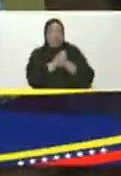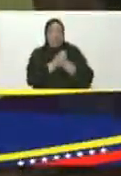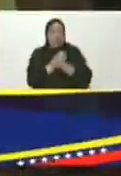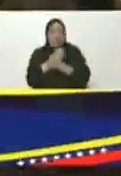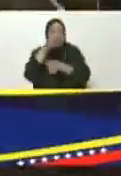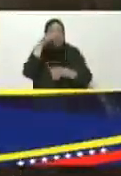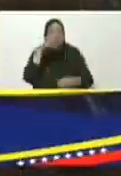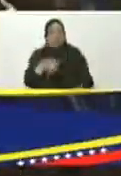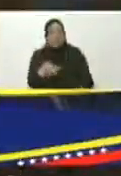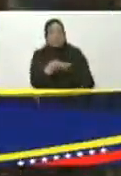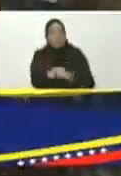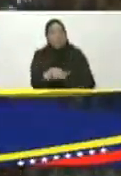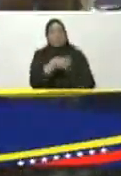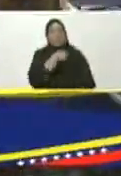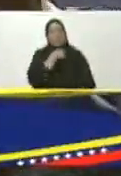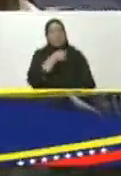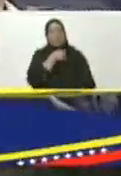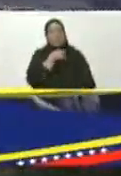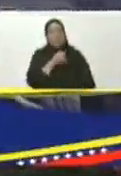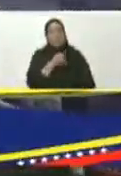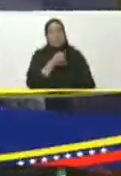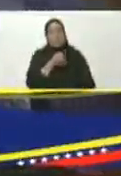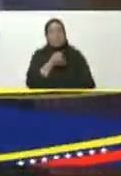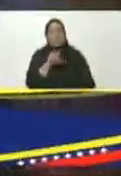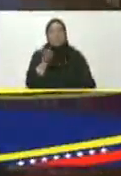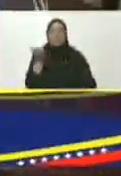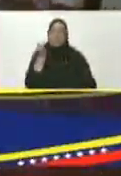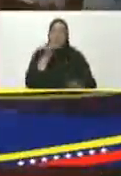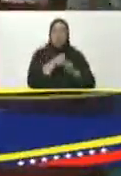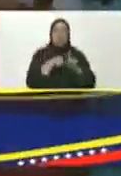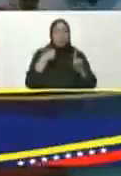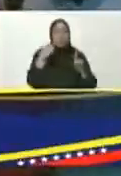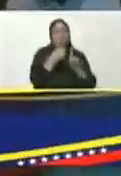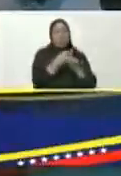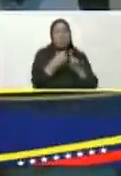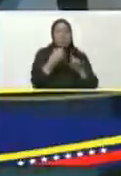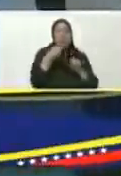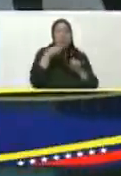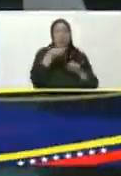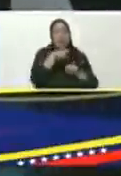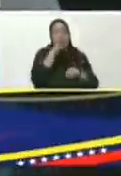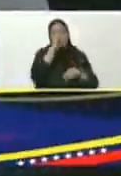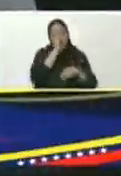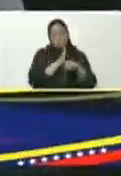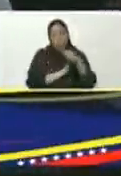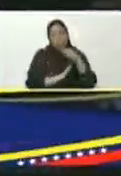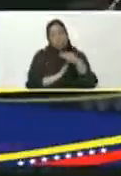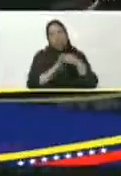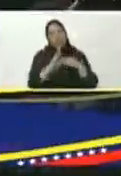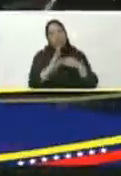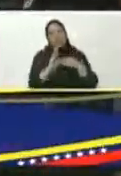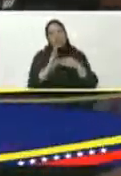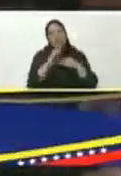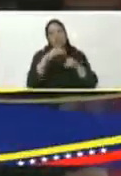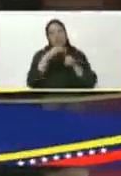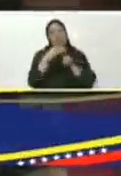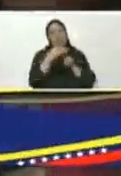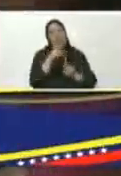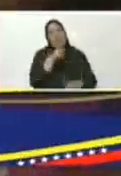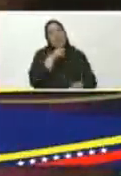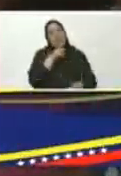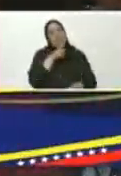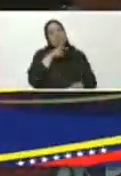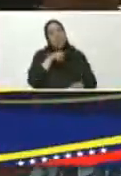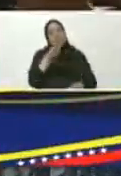pueblo, porque es un pueblo noble, combativo, es un pueblo que siempre ha estado ahí en las dificultades y